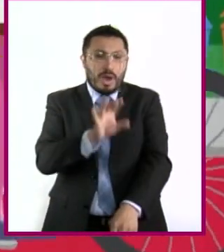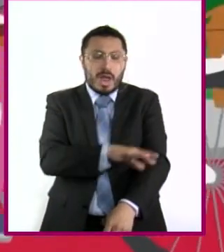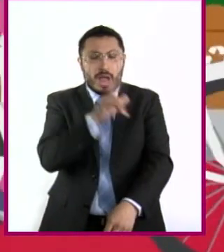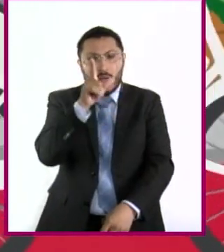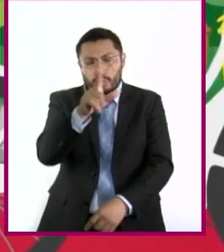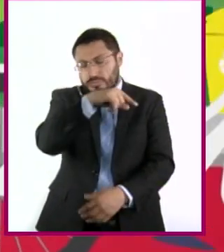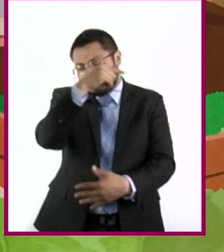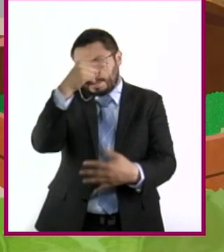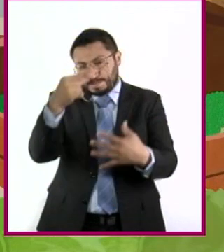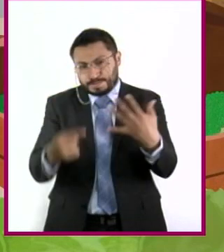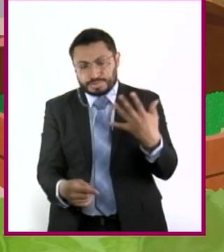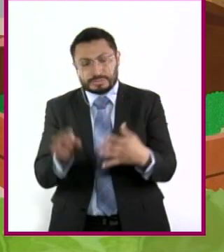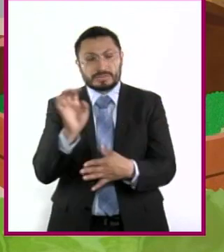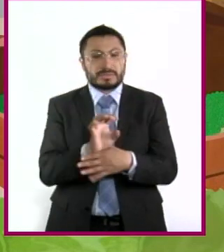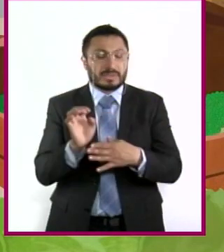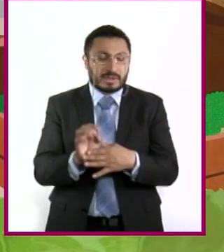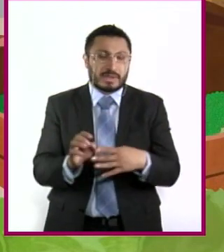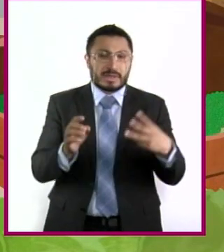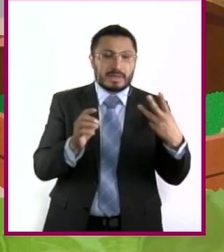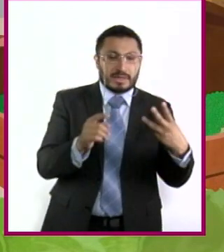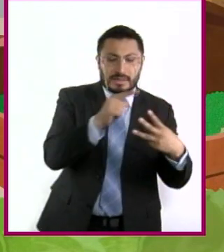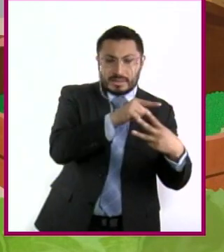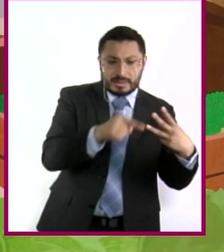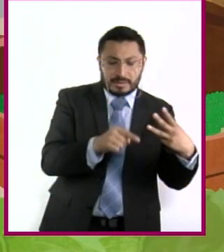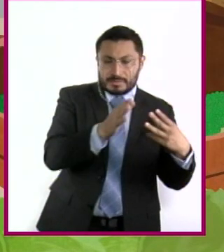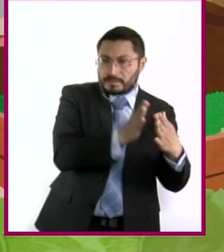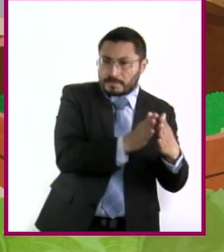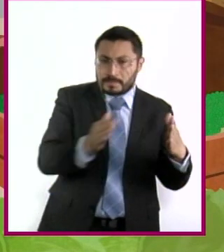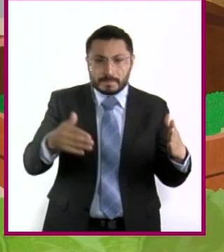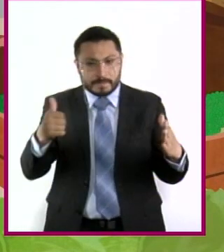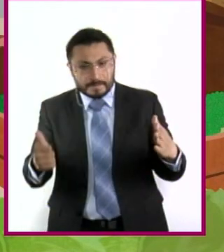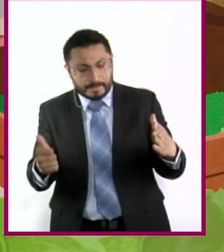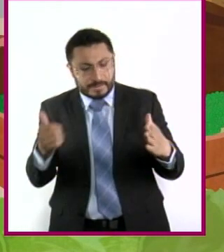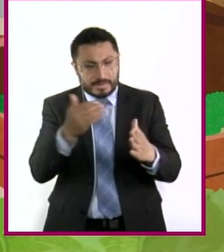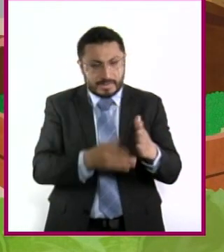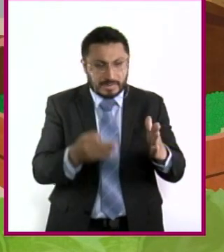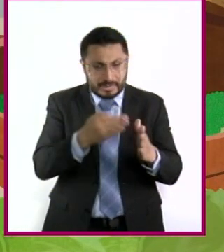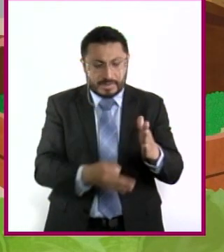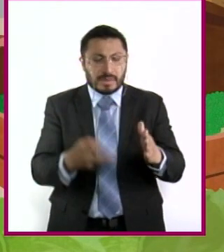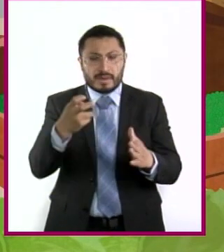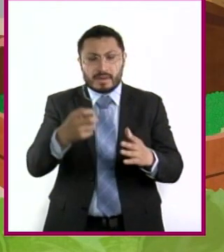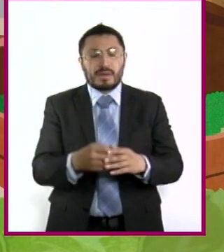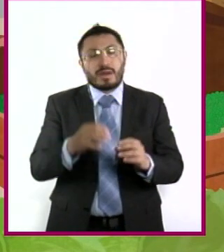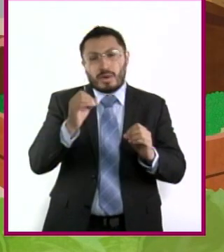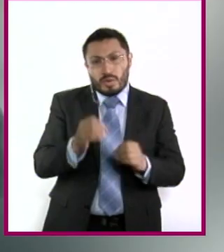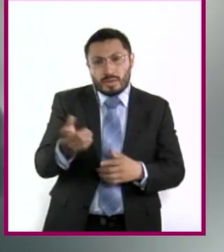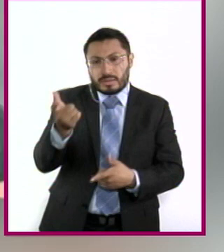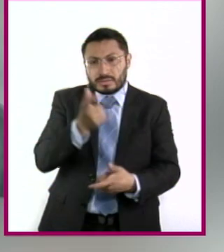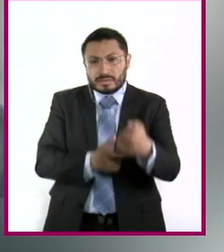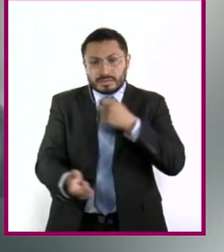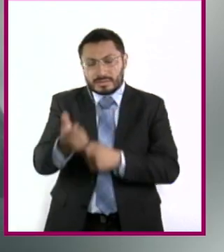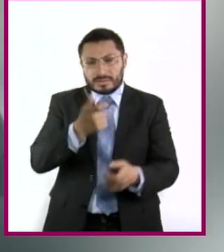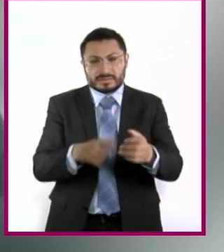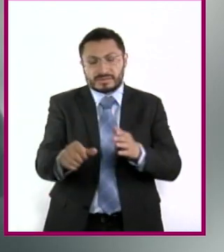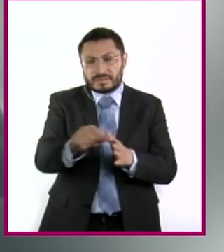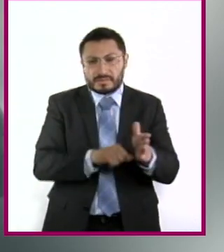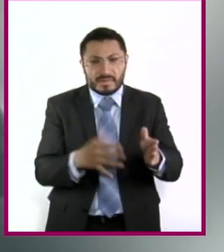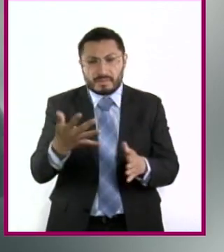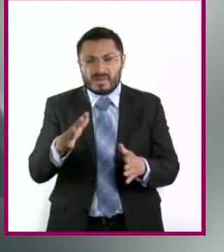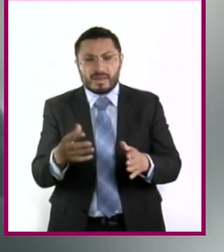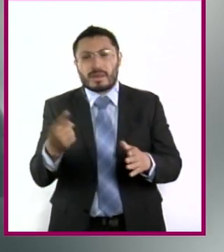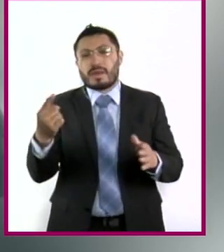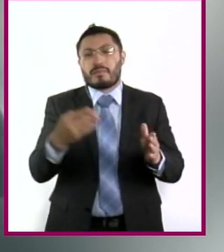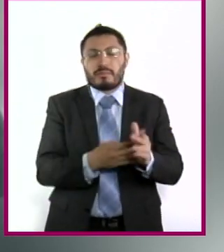etc. Entonces, que tenga de 3 a 6 de estas carencias e ingresos promedios mensuales por abajo de